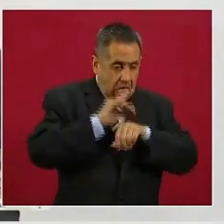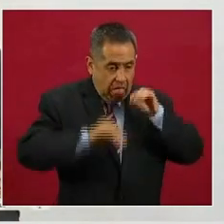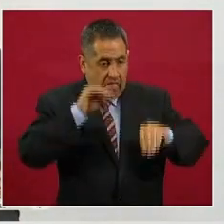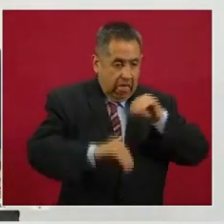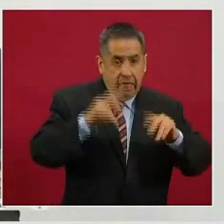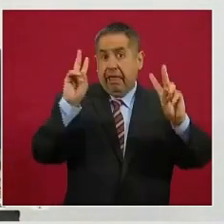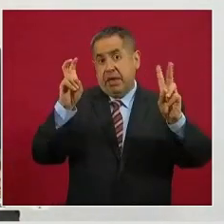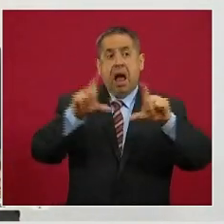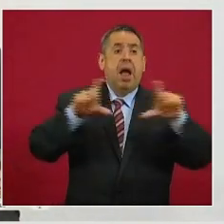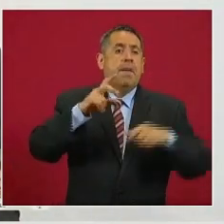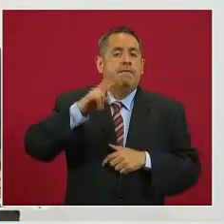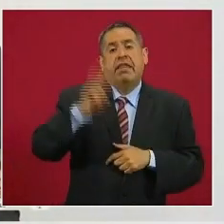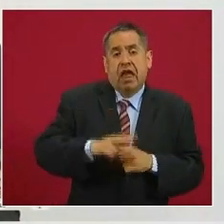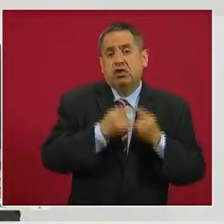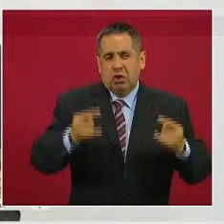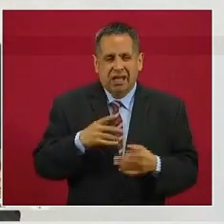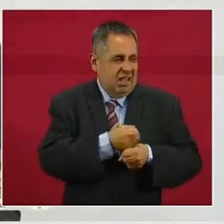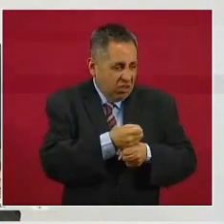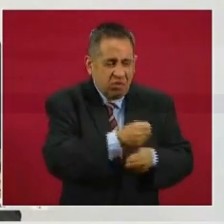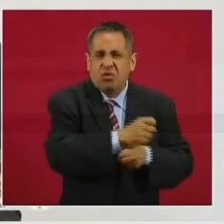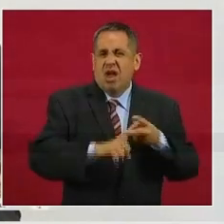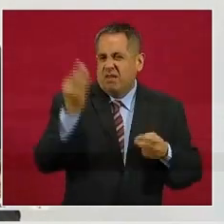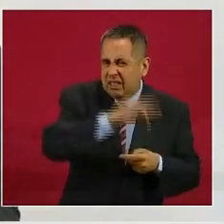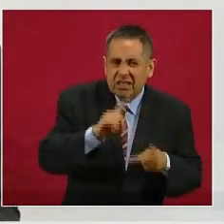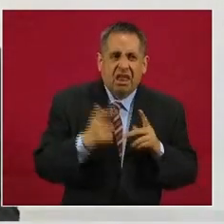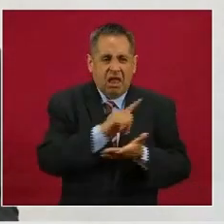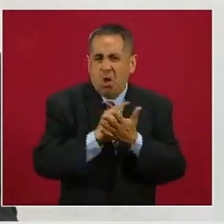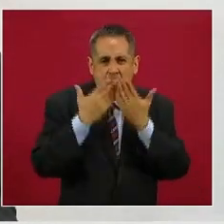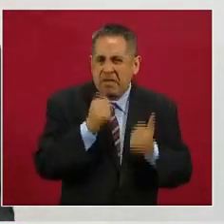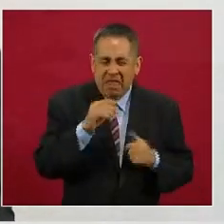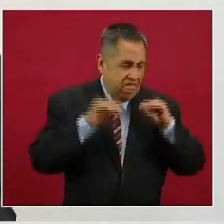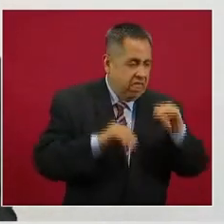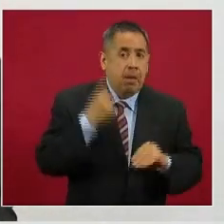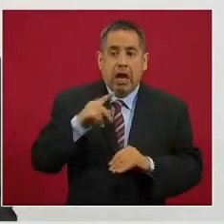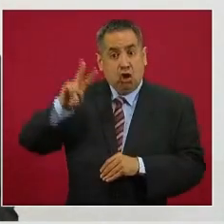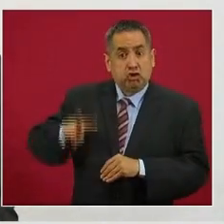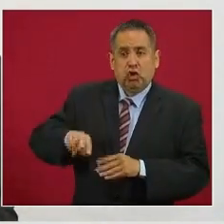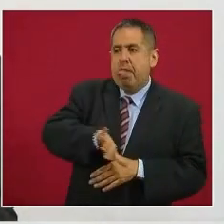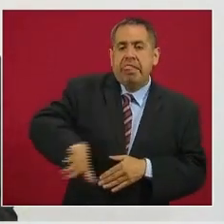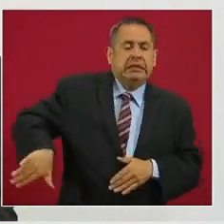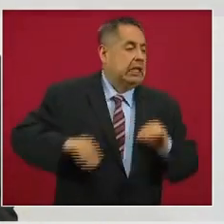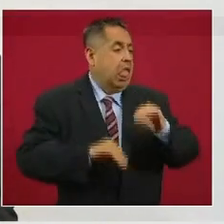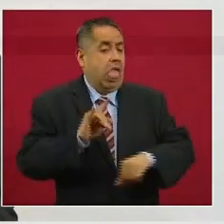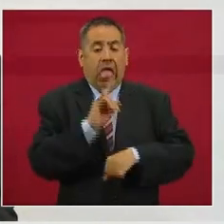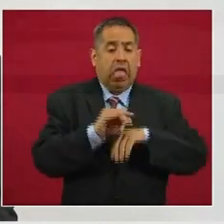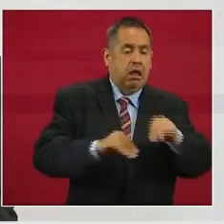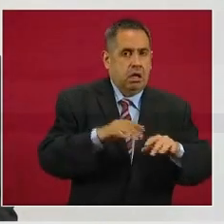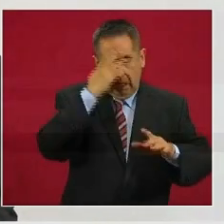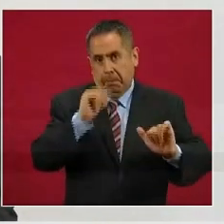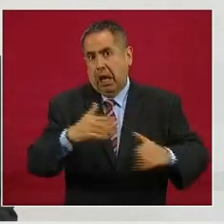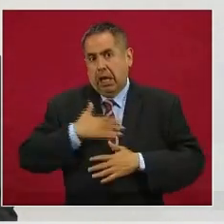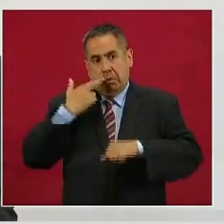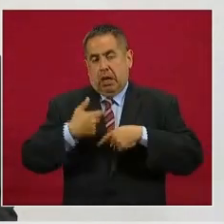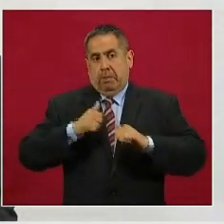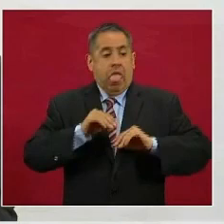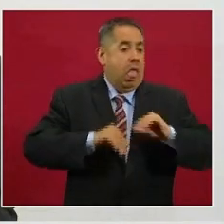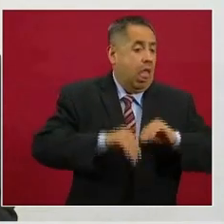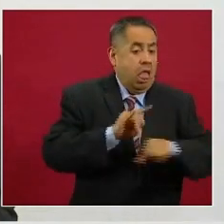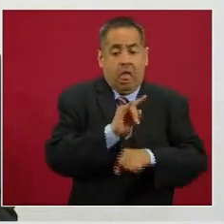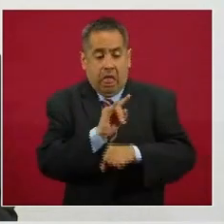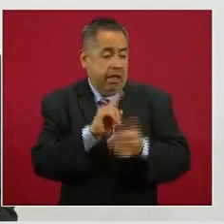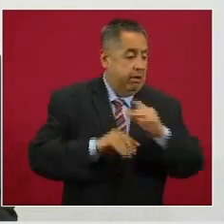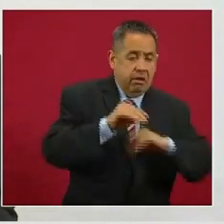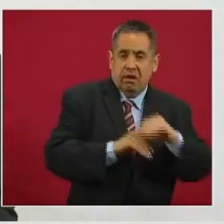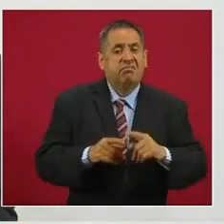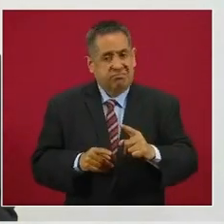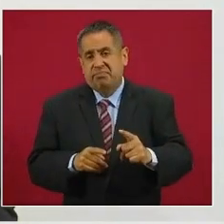denominada verdad histórica, basada en torturas, falsedades y ilegalidades, con las que se quiso sepultar la realidad, para así eludir sus responsabilidades en tales colusiones en un asunto